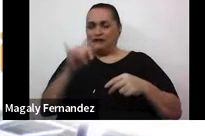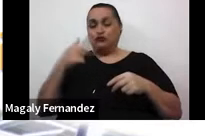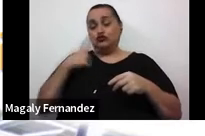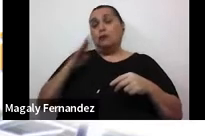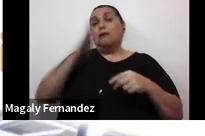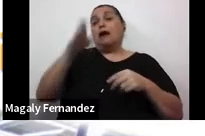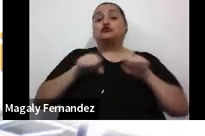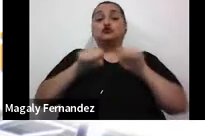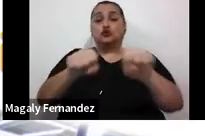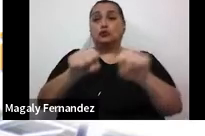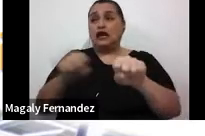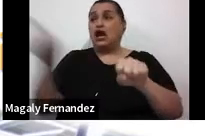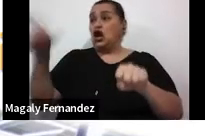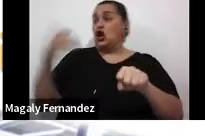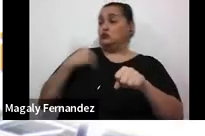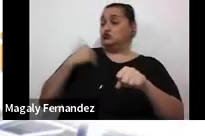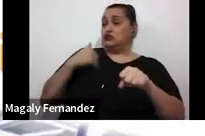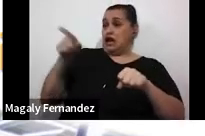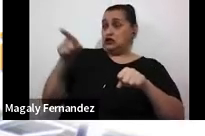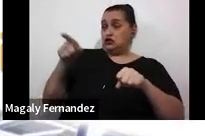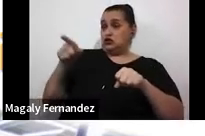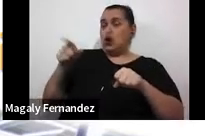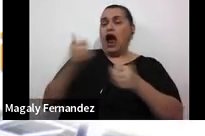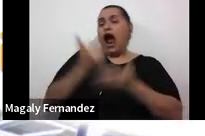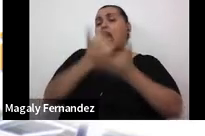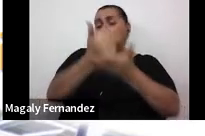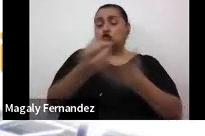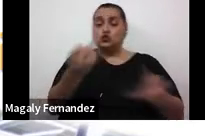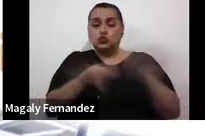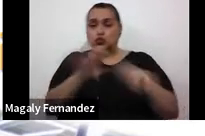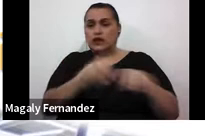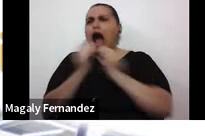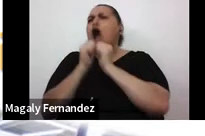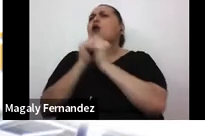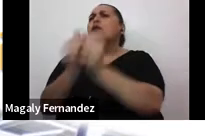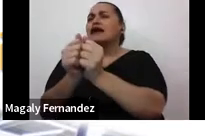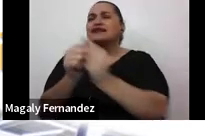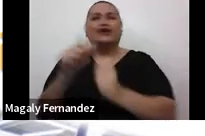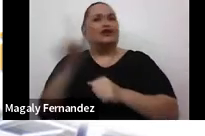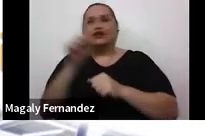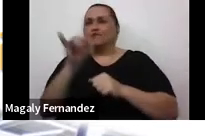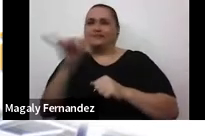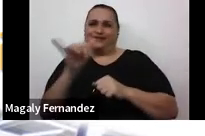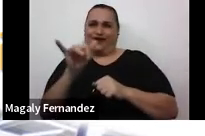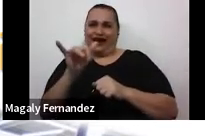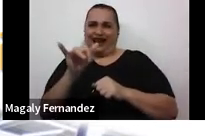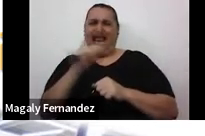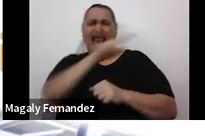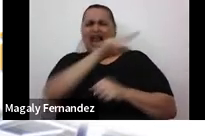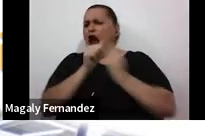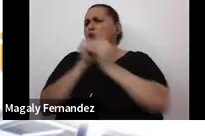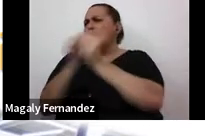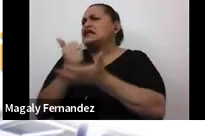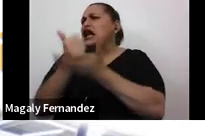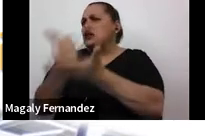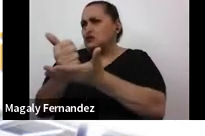y nos ponen al muchacho que que nos ayuda a envolver para que la acompañe nos ha ocurrido no que él le acompaña él le ayuda